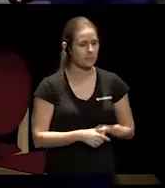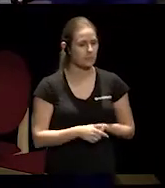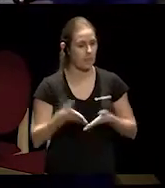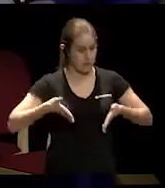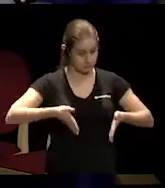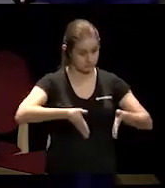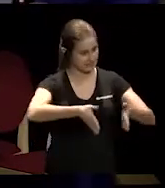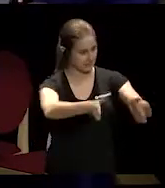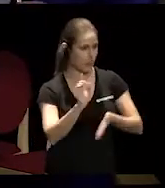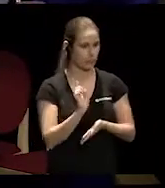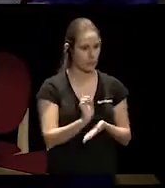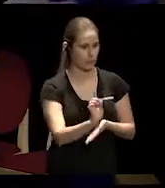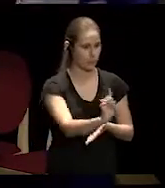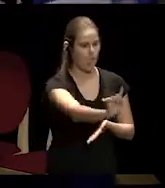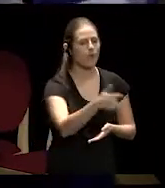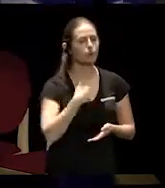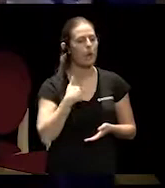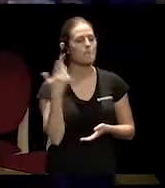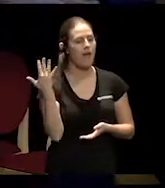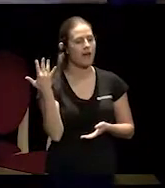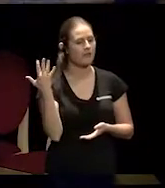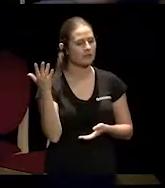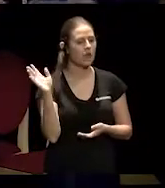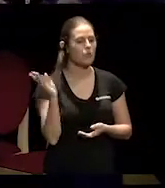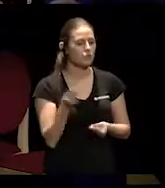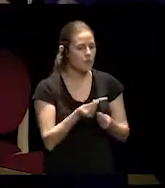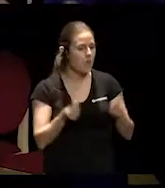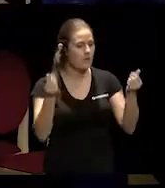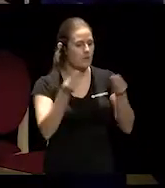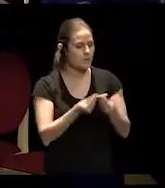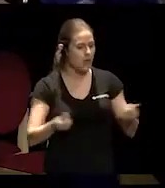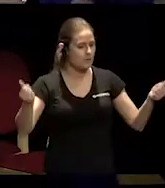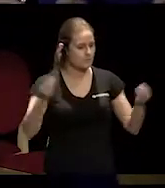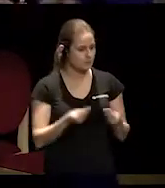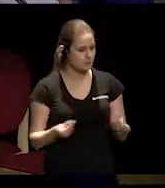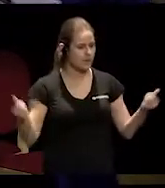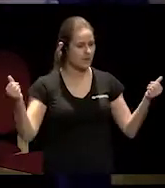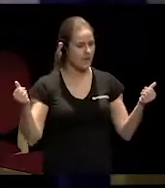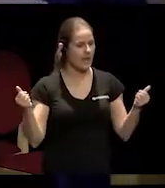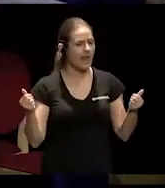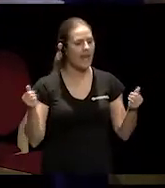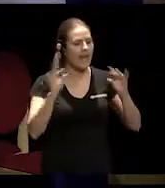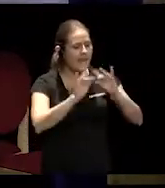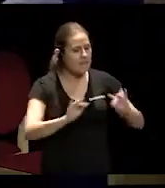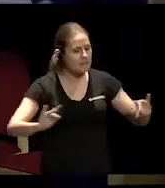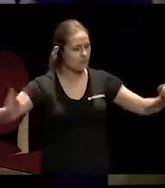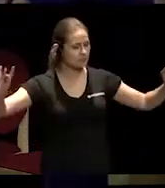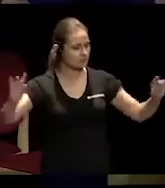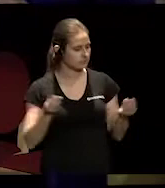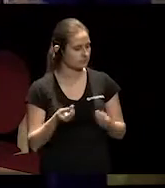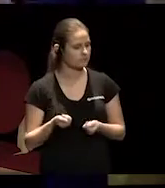desfilando, y agito mi mano suavemente y me expando a un ritmo hermoso.